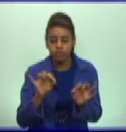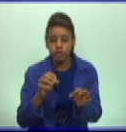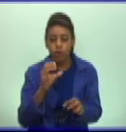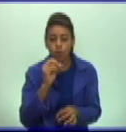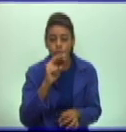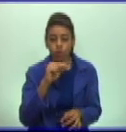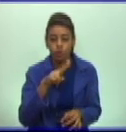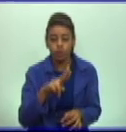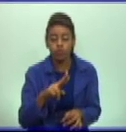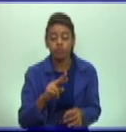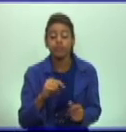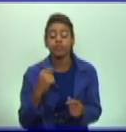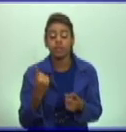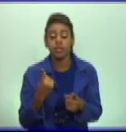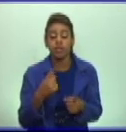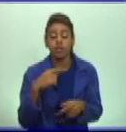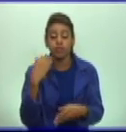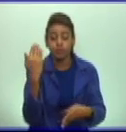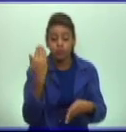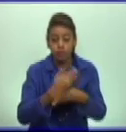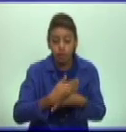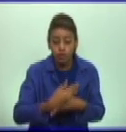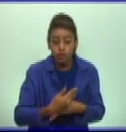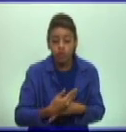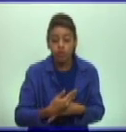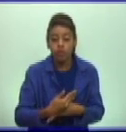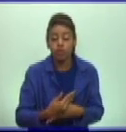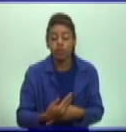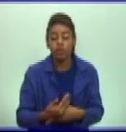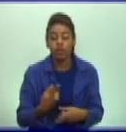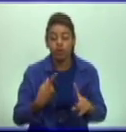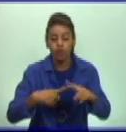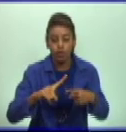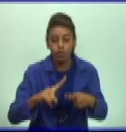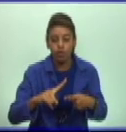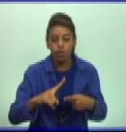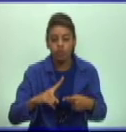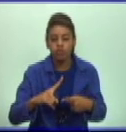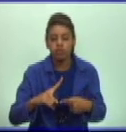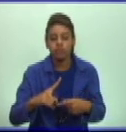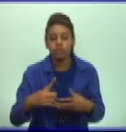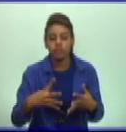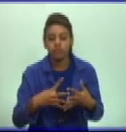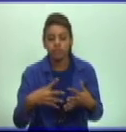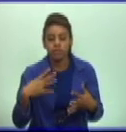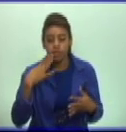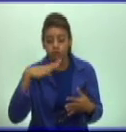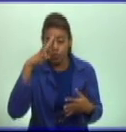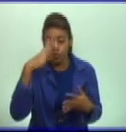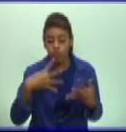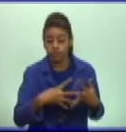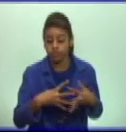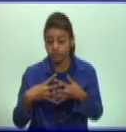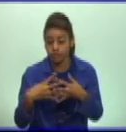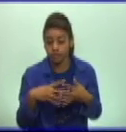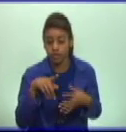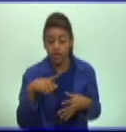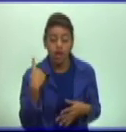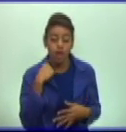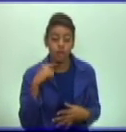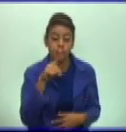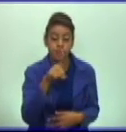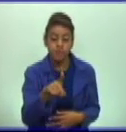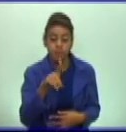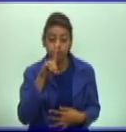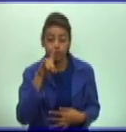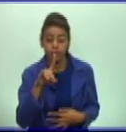la política del bloqueo establecido por Estados Unidos. En 1994, nuestra patria